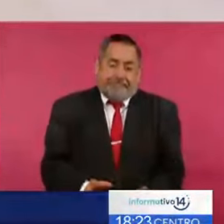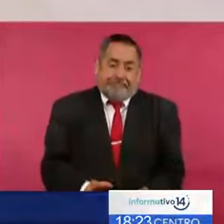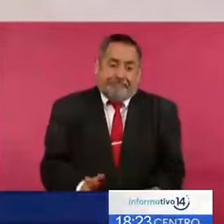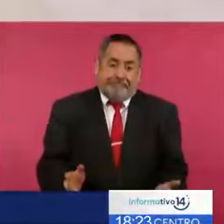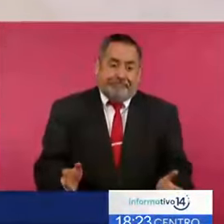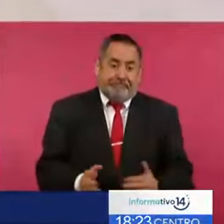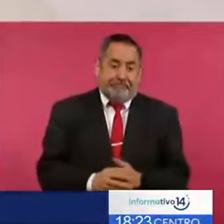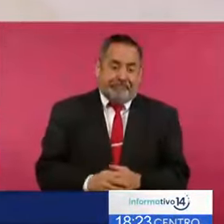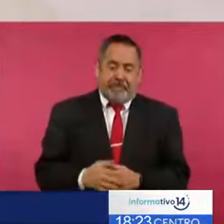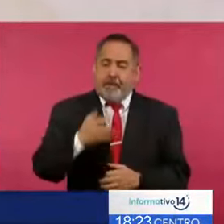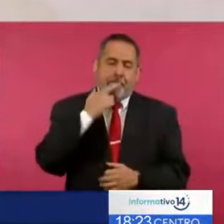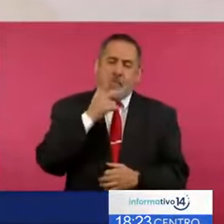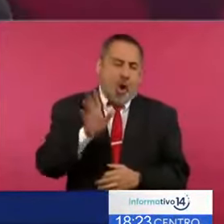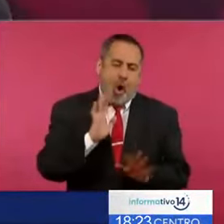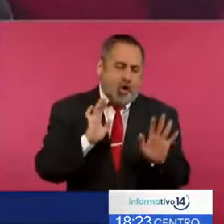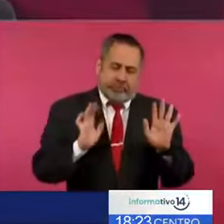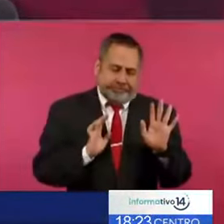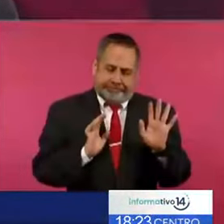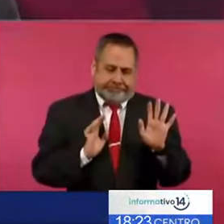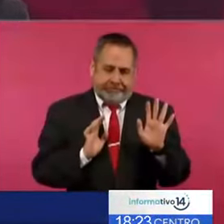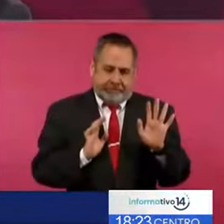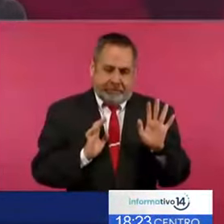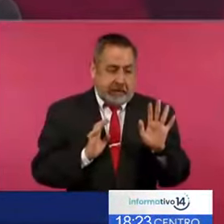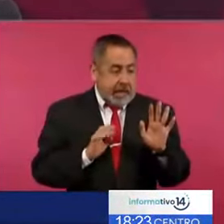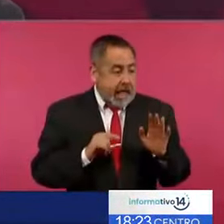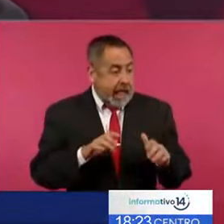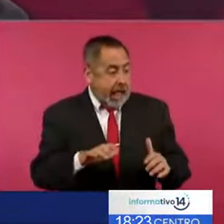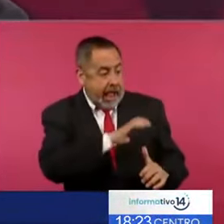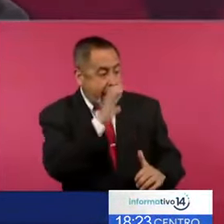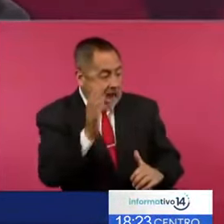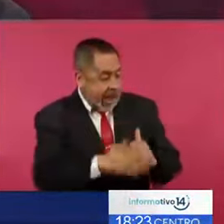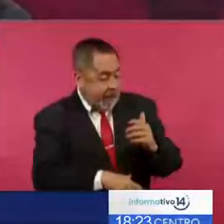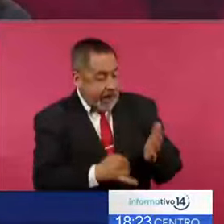y es mejor que pase eso